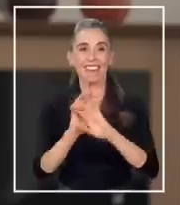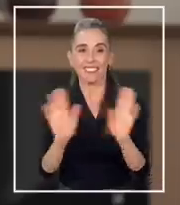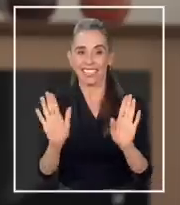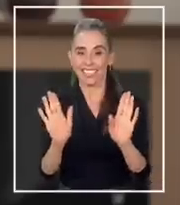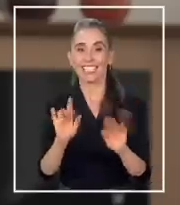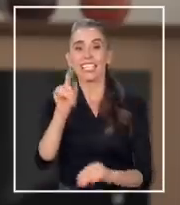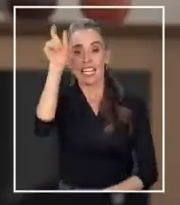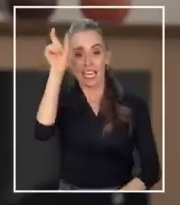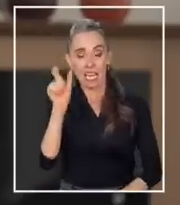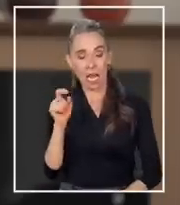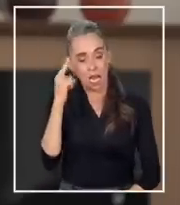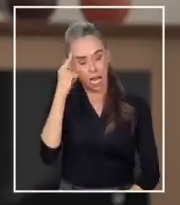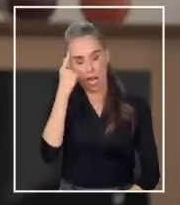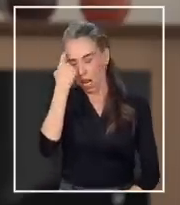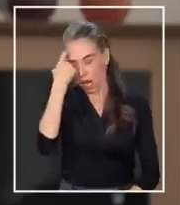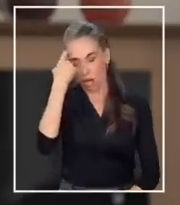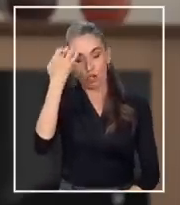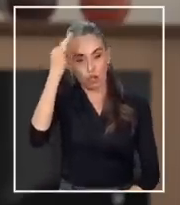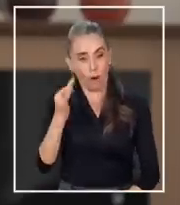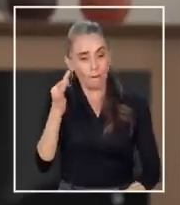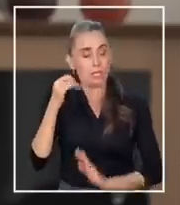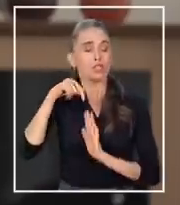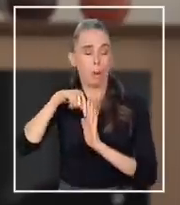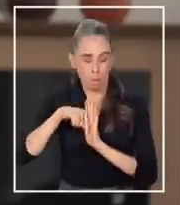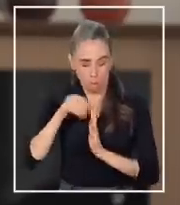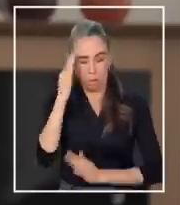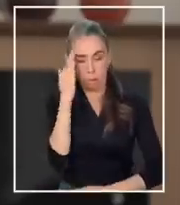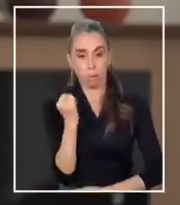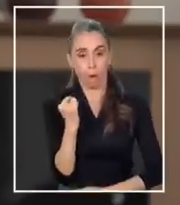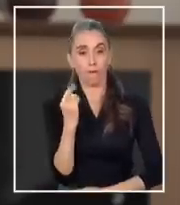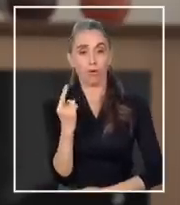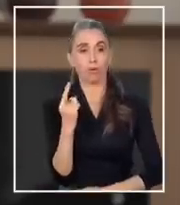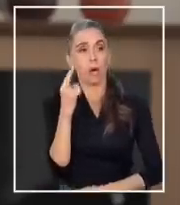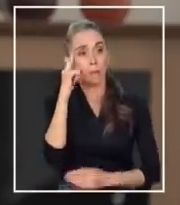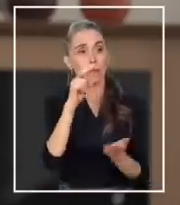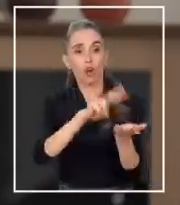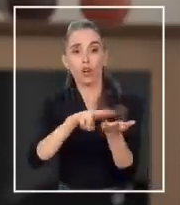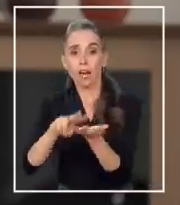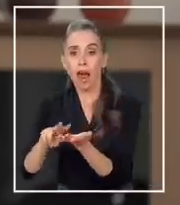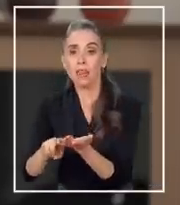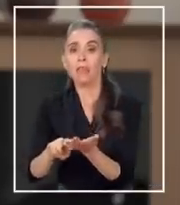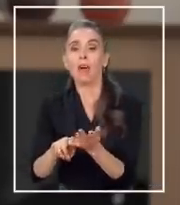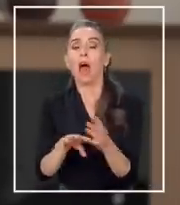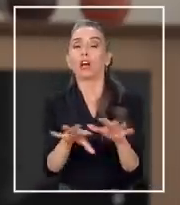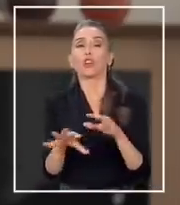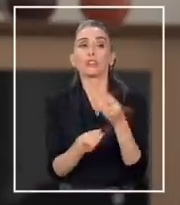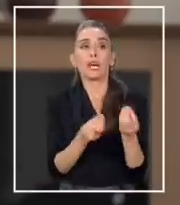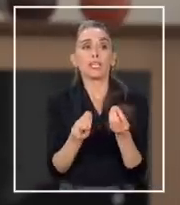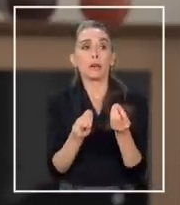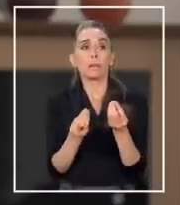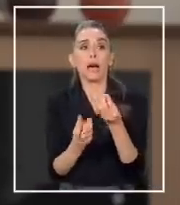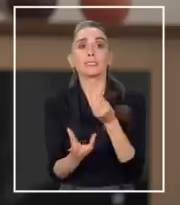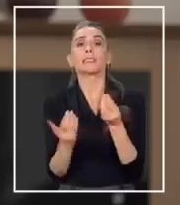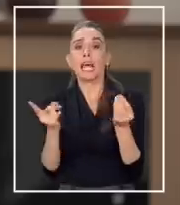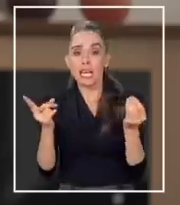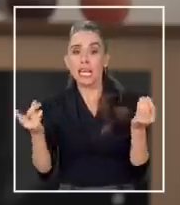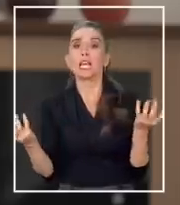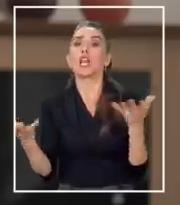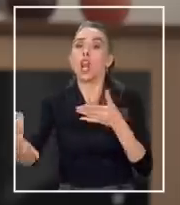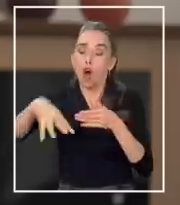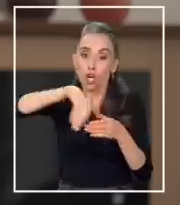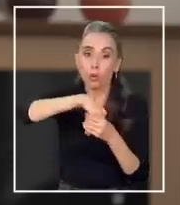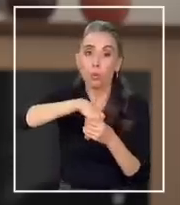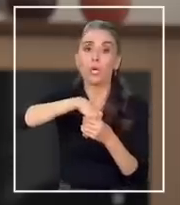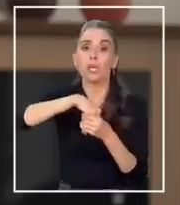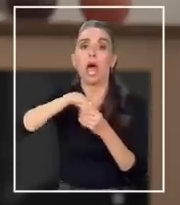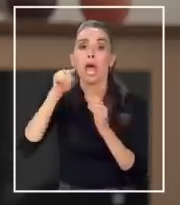reírnos. Él tenía convicciones muy profundas, pero la realidad y las cosas que pasaban, él las incluía, las metía. Y yo